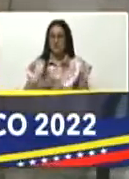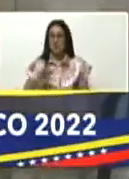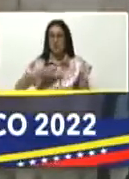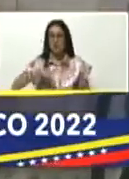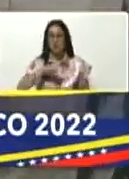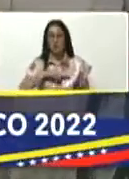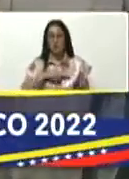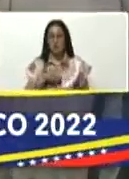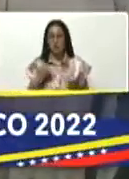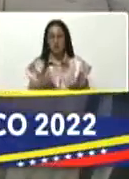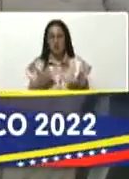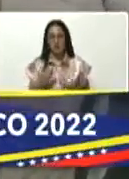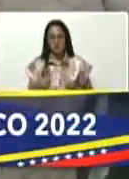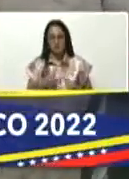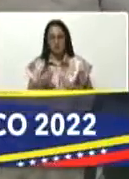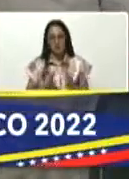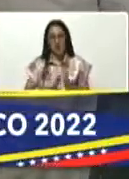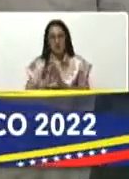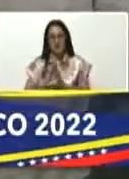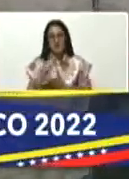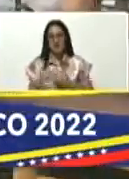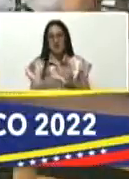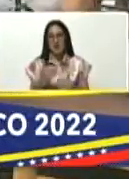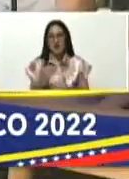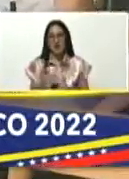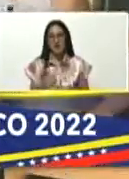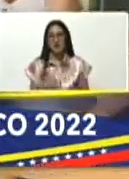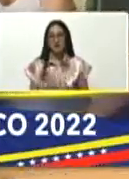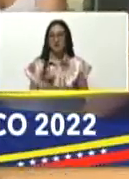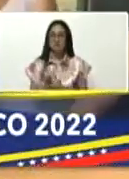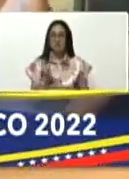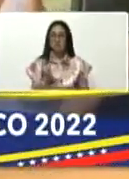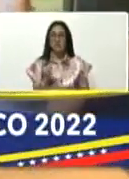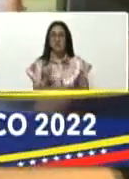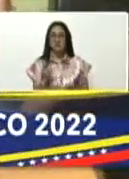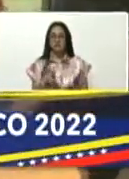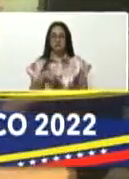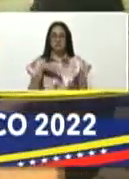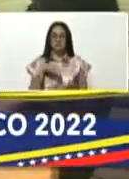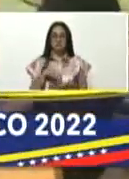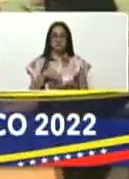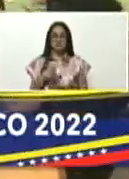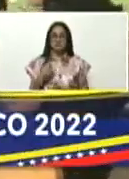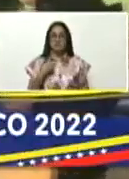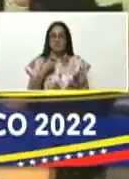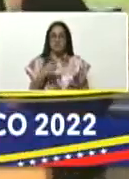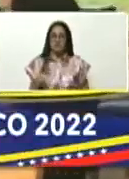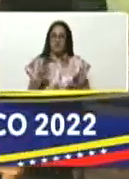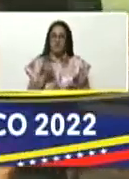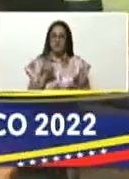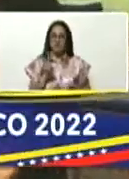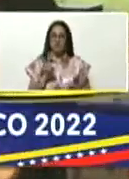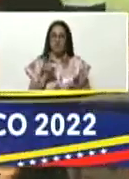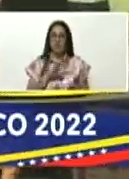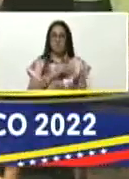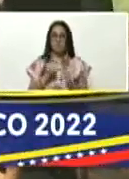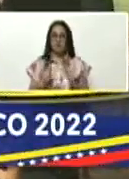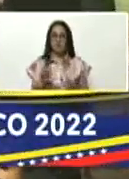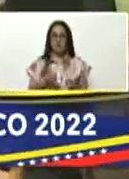nosotros estamos hechos para avanzar. Surgimos de la ceniza para decir que Venezuela es una